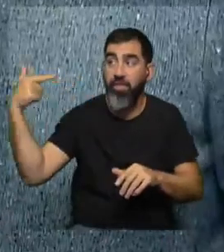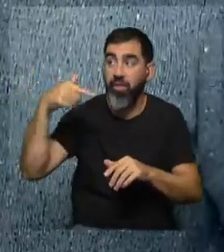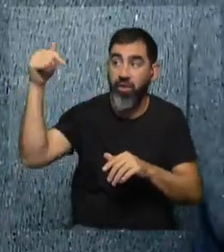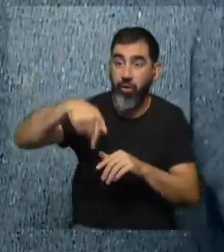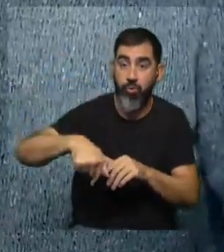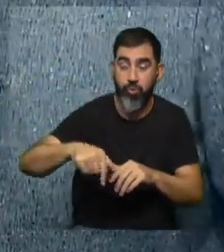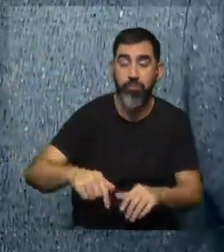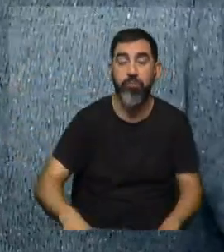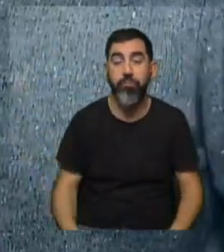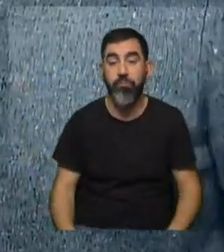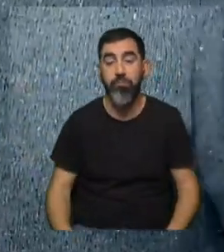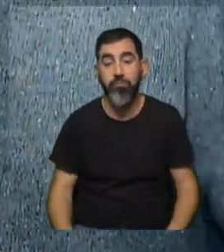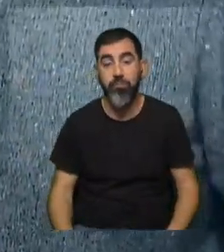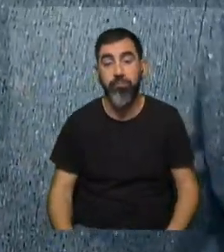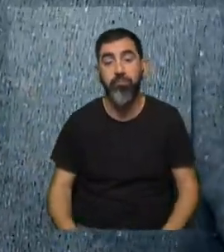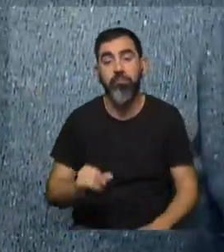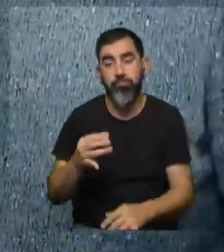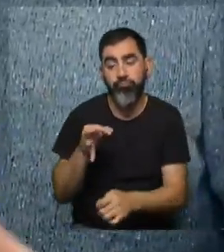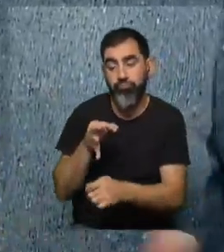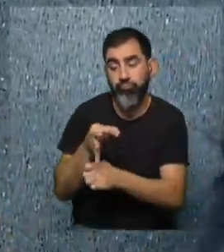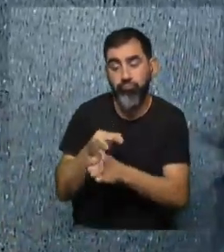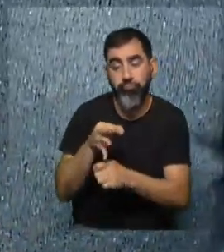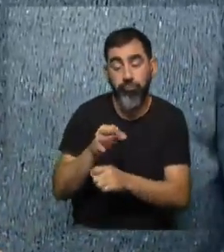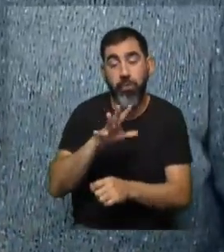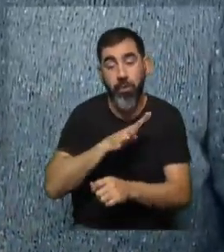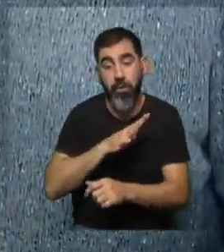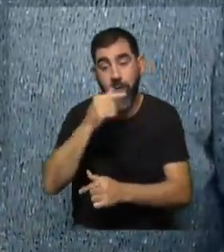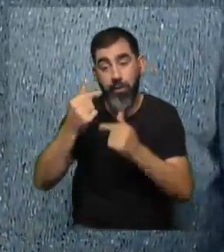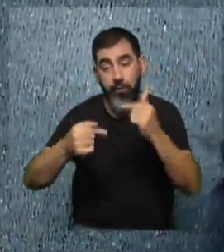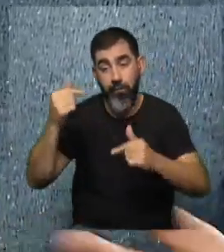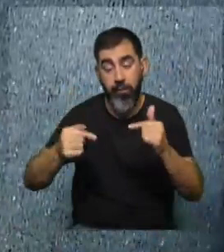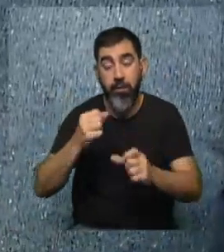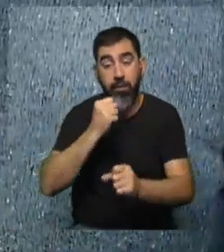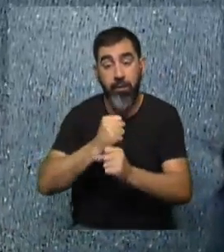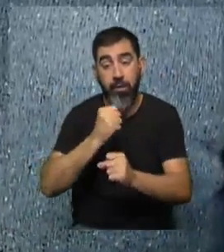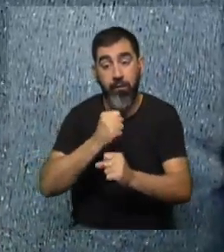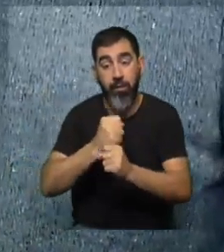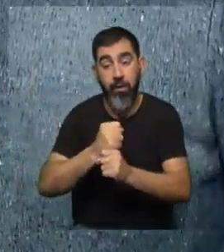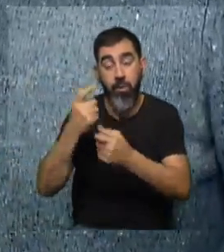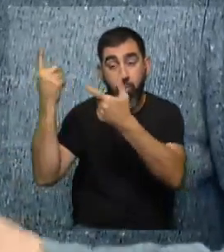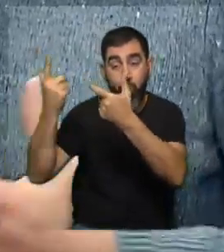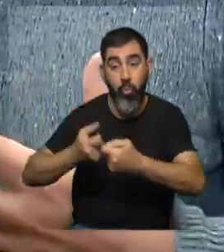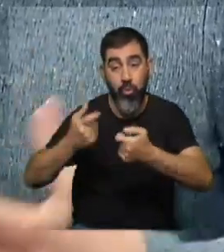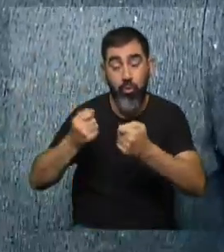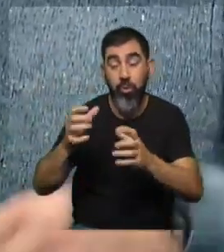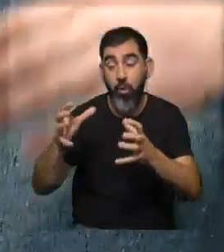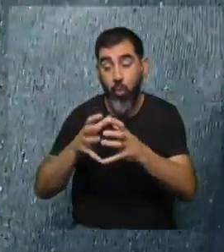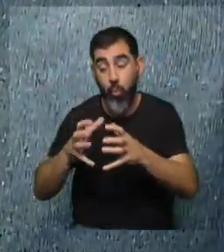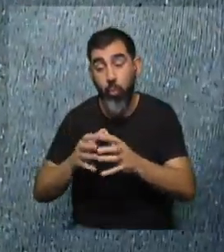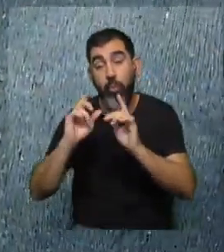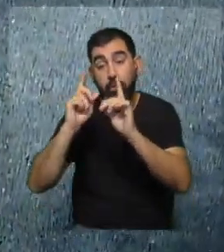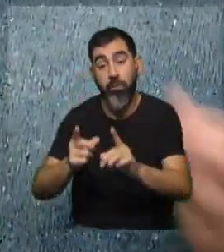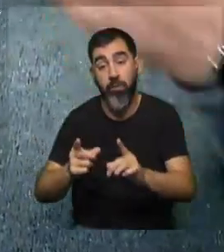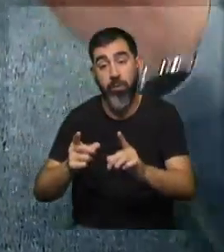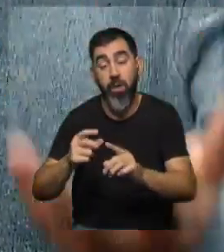este Más allá de las capacitaciones que recibieron los cuerpos de que trabajan con la con las importaciones tanto como también